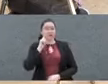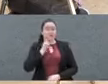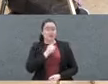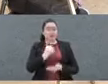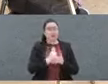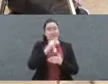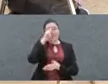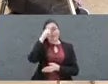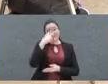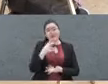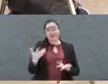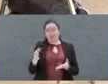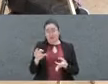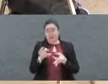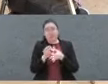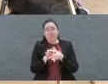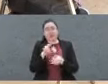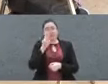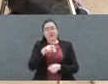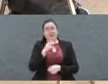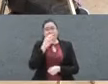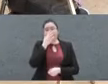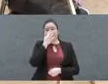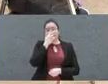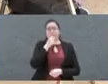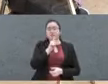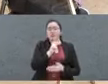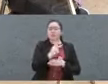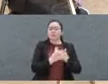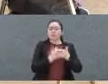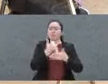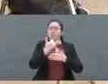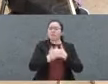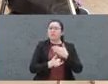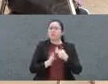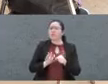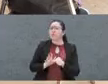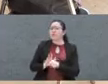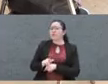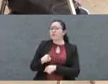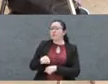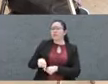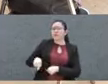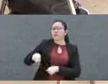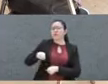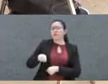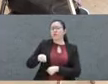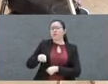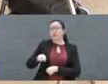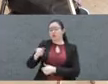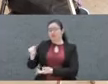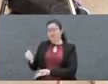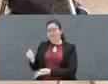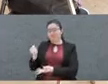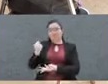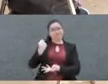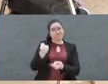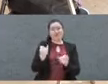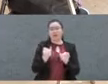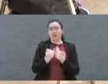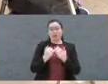de México, y entre sus proyectos está lograr un presupuesto equitativo, más del